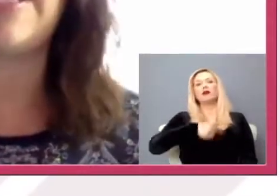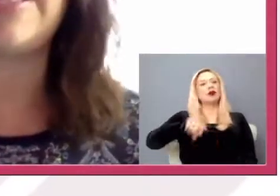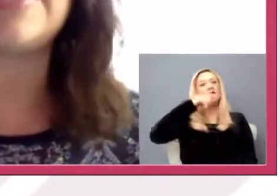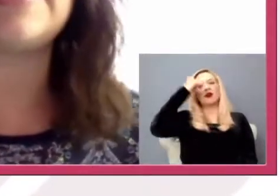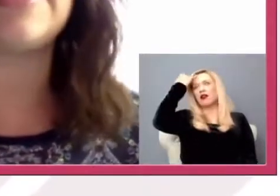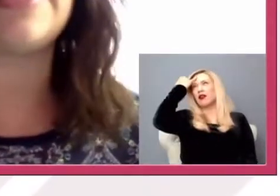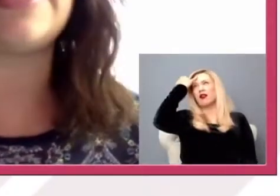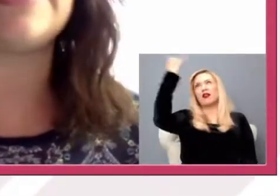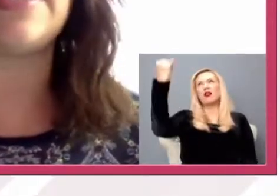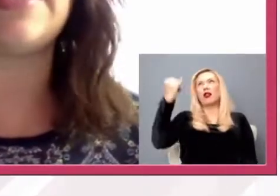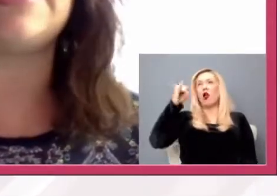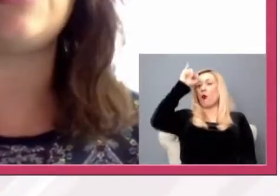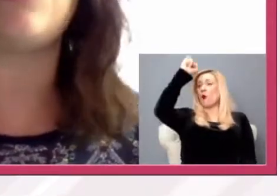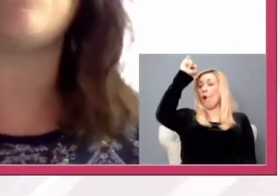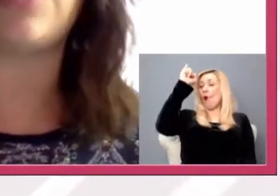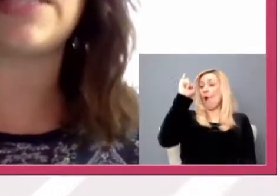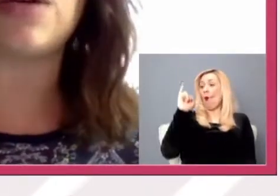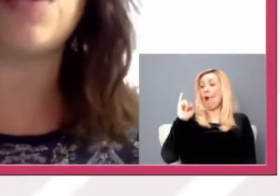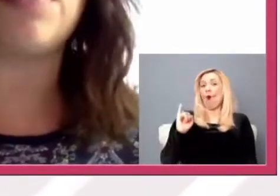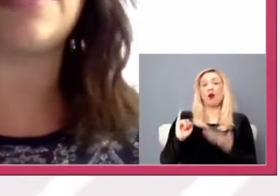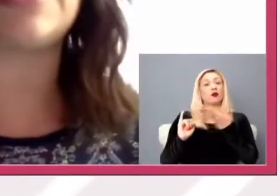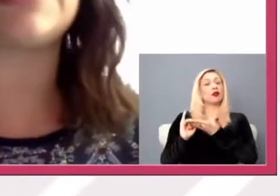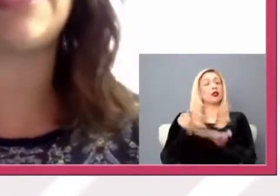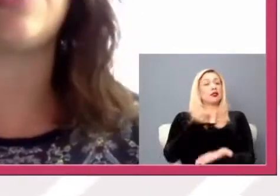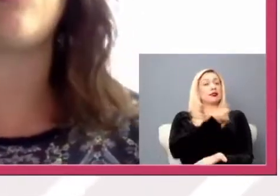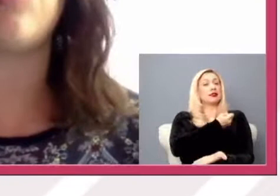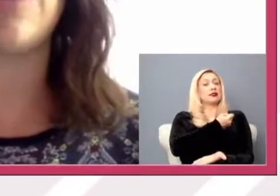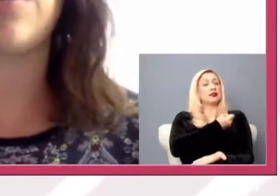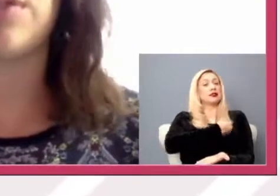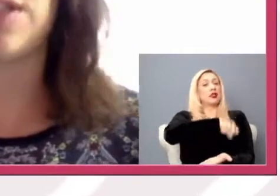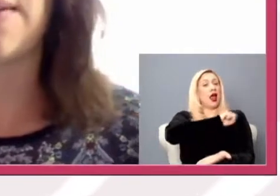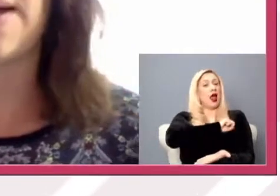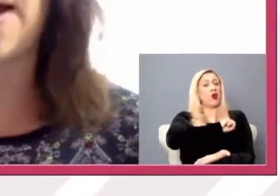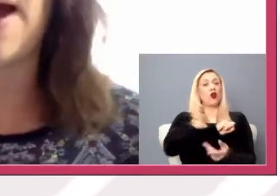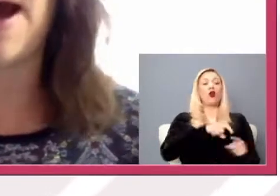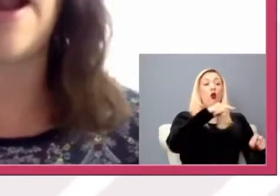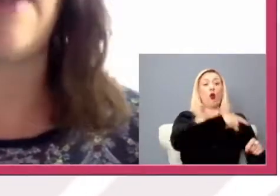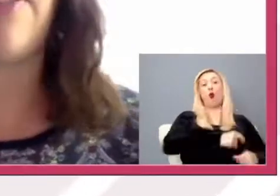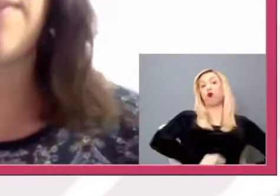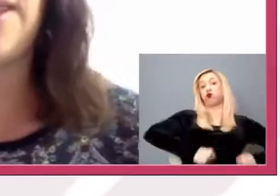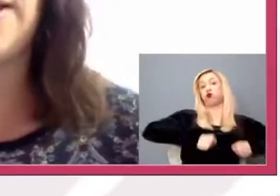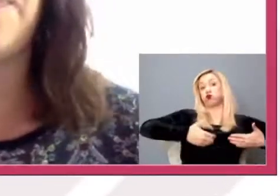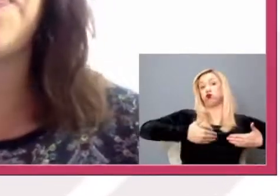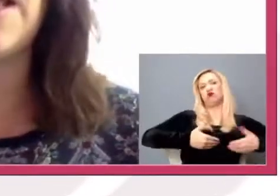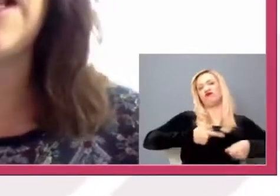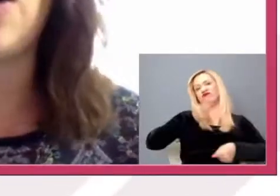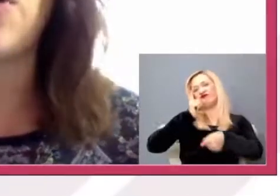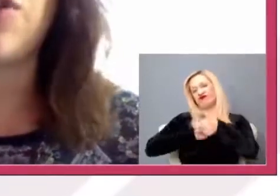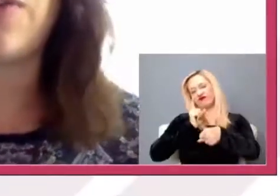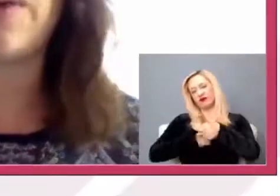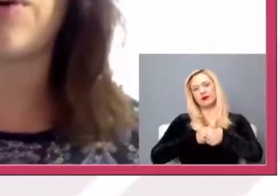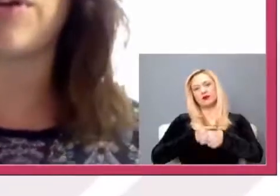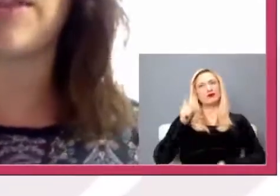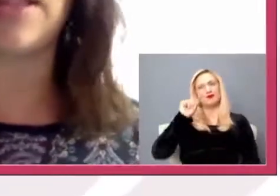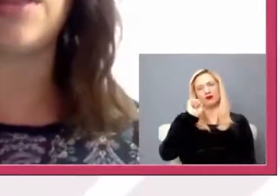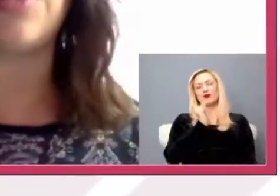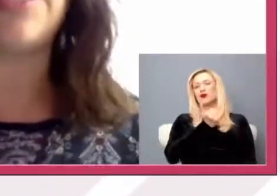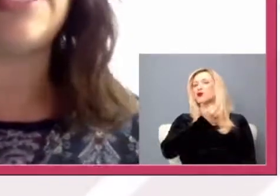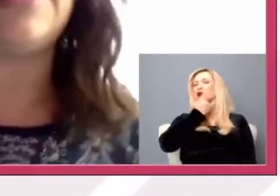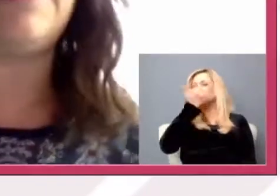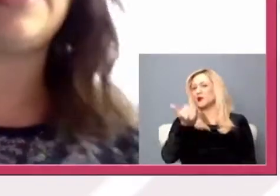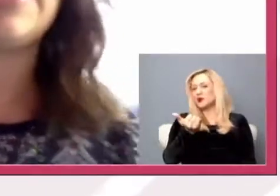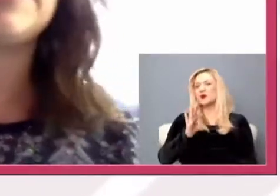que la delgadez es sinónimo de salud, mientras que la gordura conlleva a la enfermedad. La gordofobia, por lo